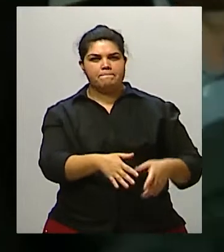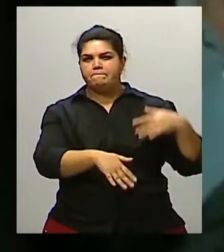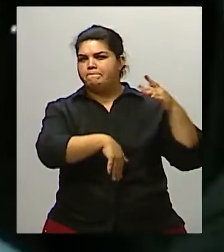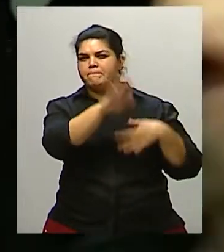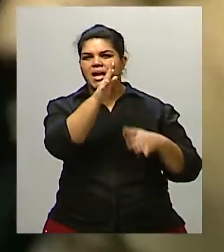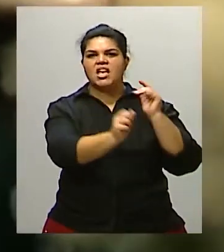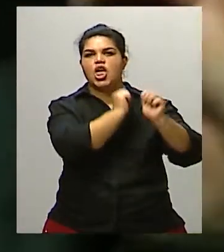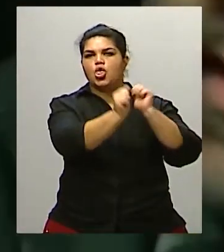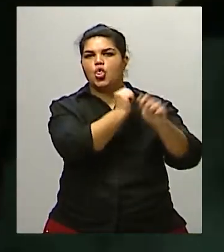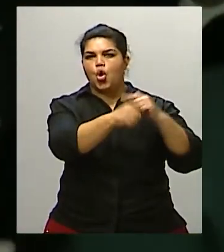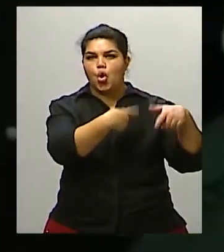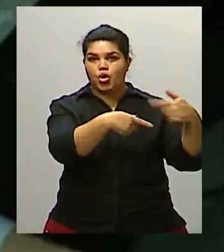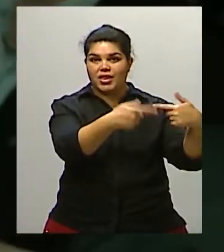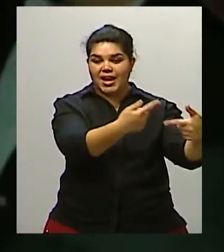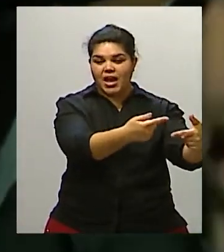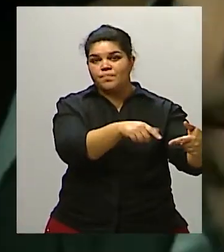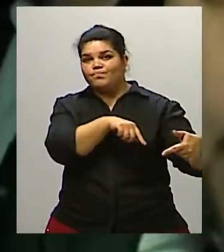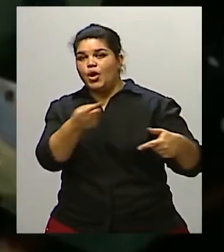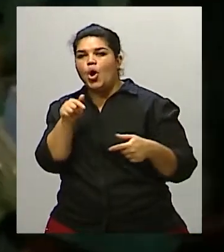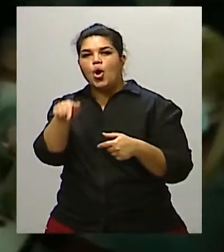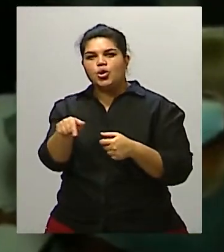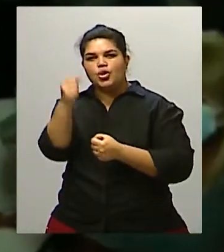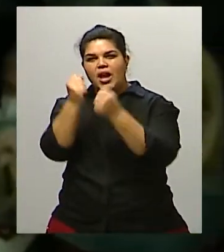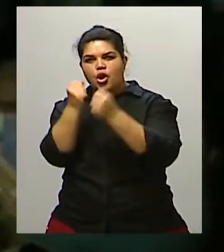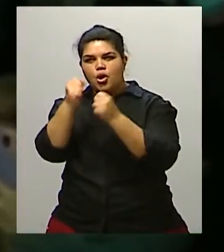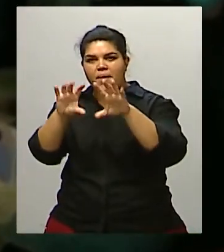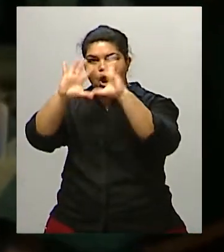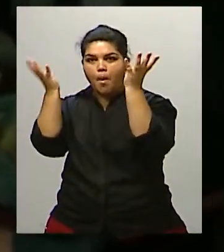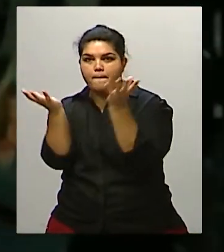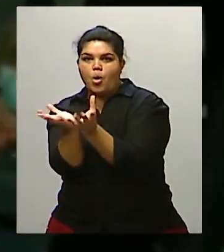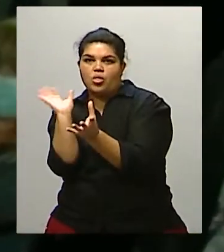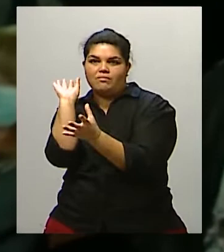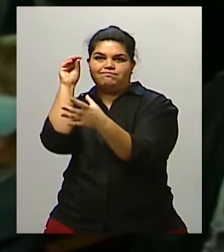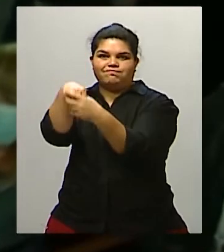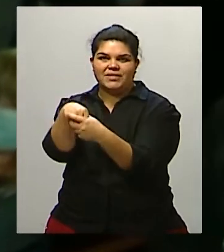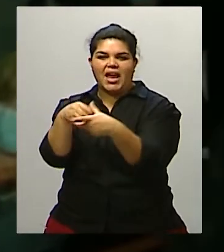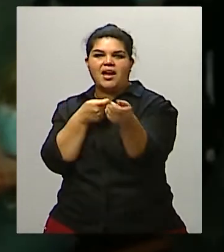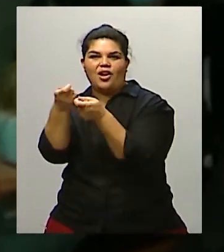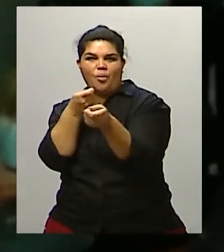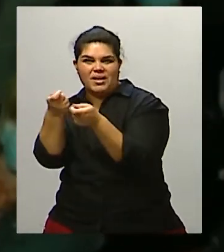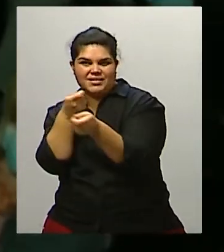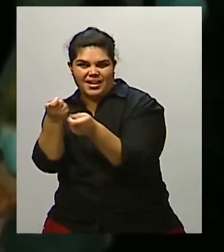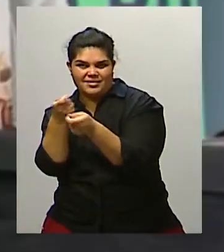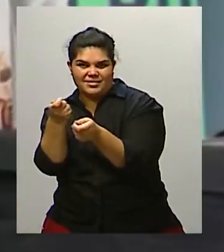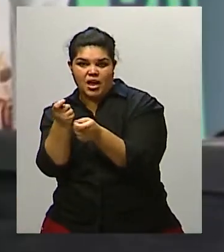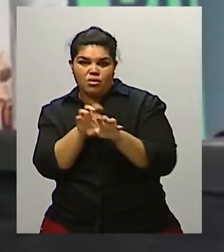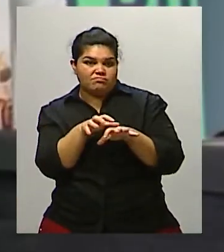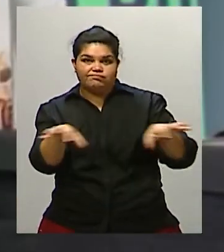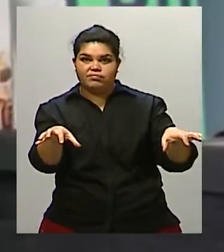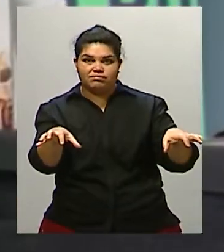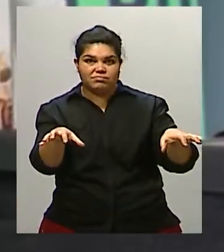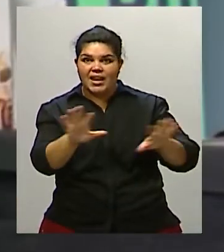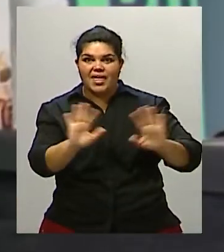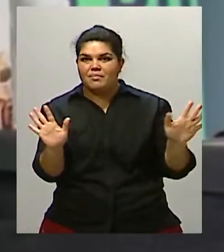industrialización y otro con más acento en una inserción en el mundo, pero está